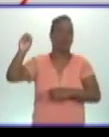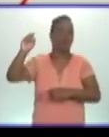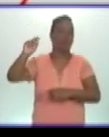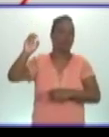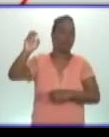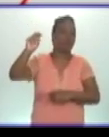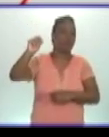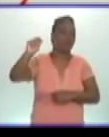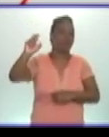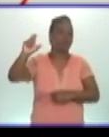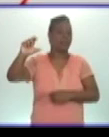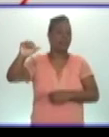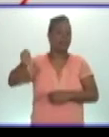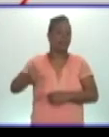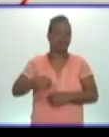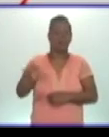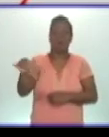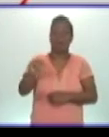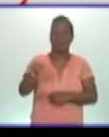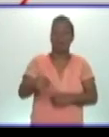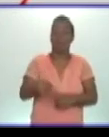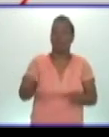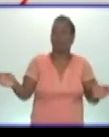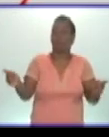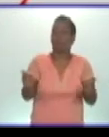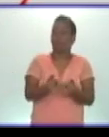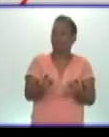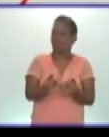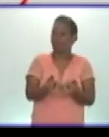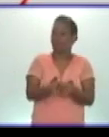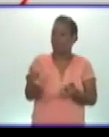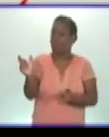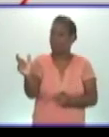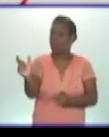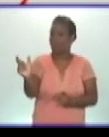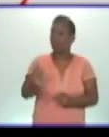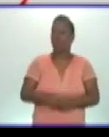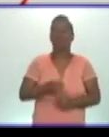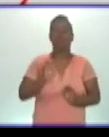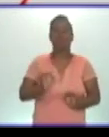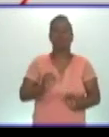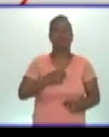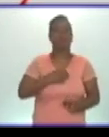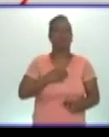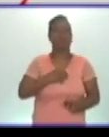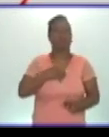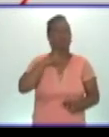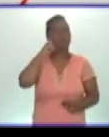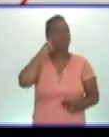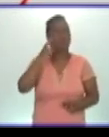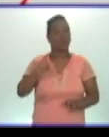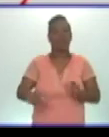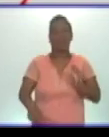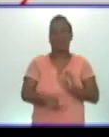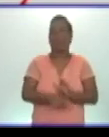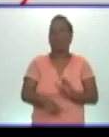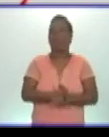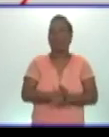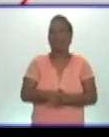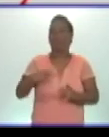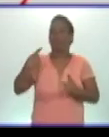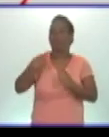También aplicamos, si es necesario, la reducción de términos semejantes y siempre teniendo en cuenta la ley de los signos con los